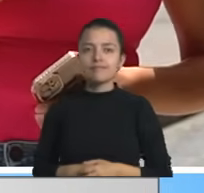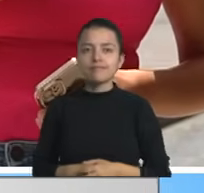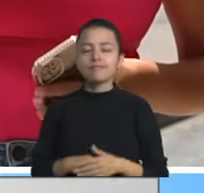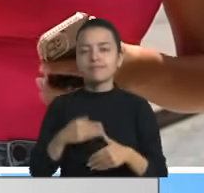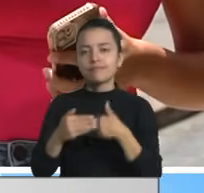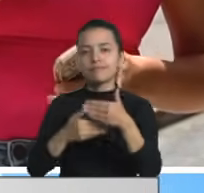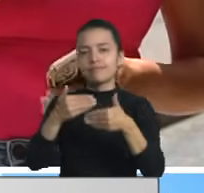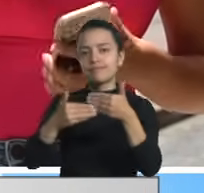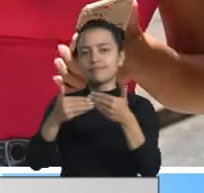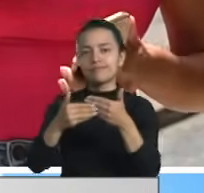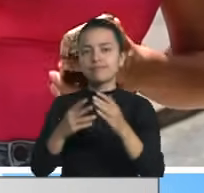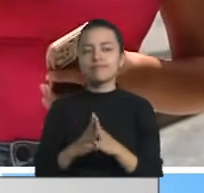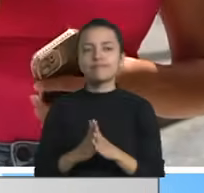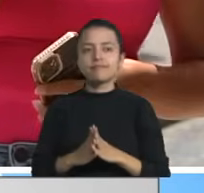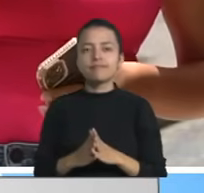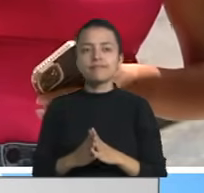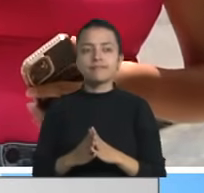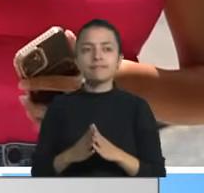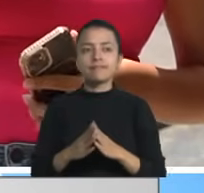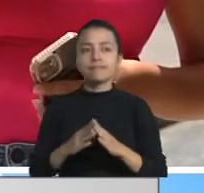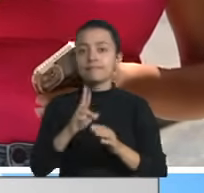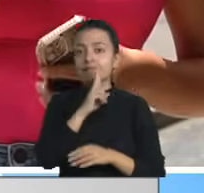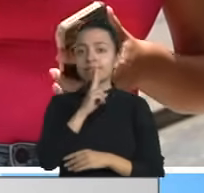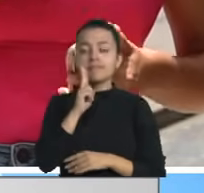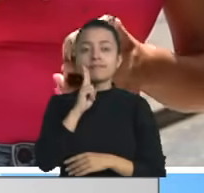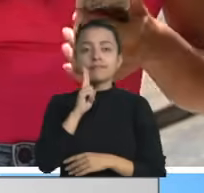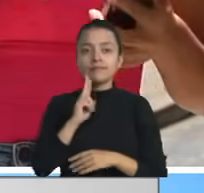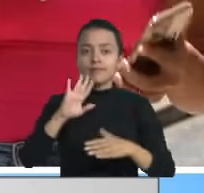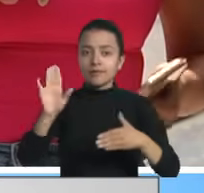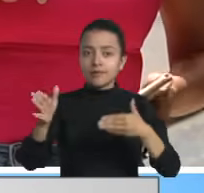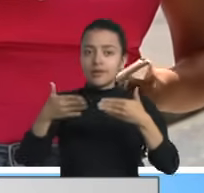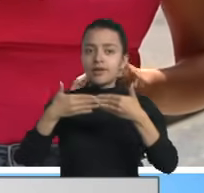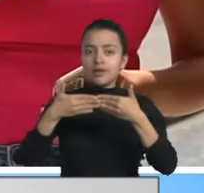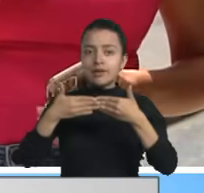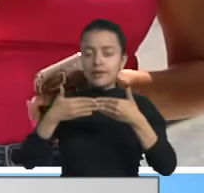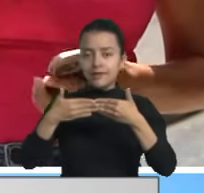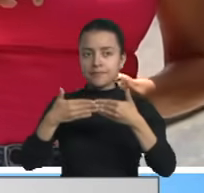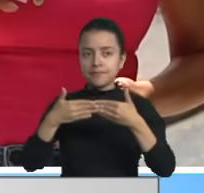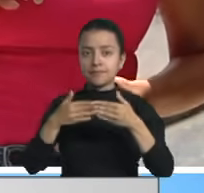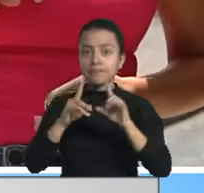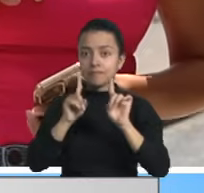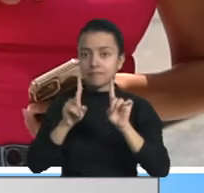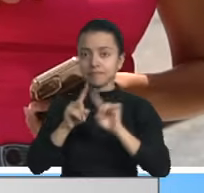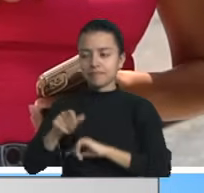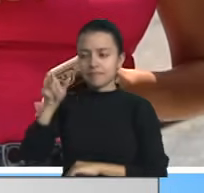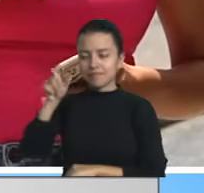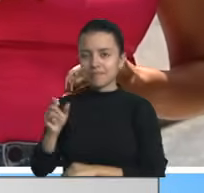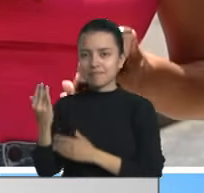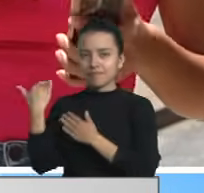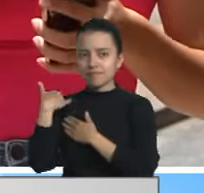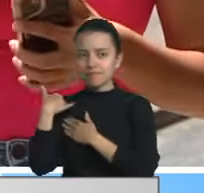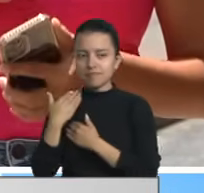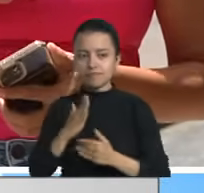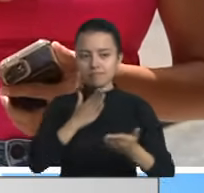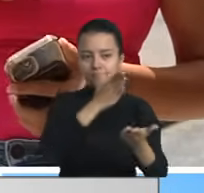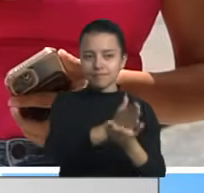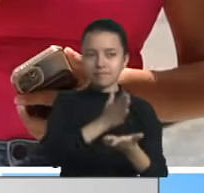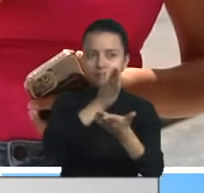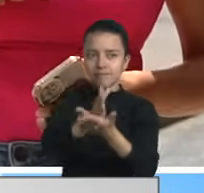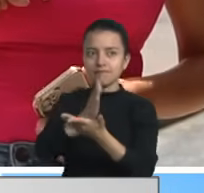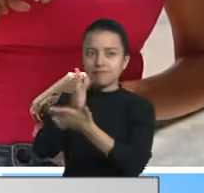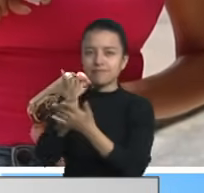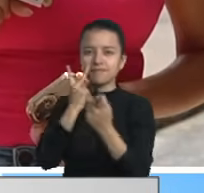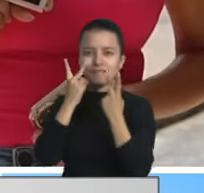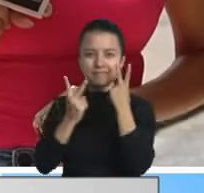procesos sancionatorios. Recordemos que el establecimiento público ambiental periódicamente hace visitas a los restaurantes en el centro histórico